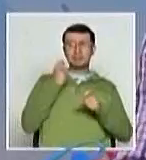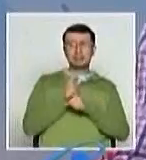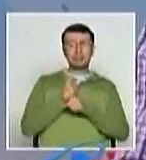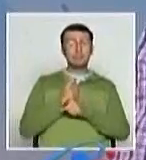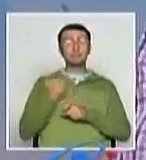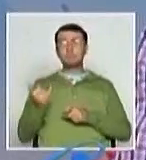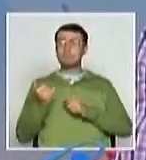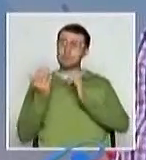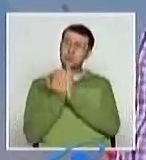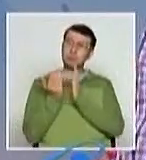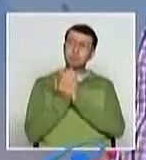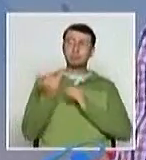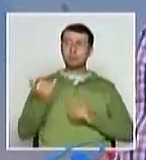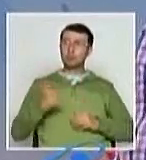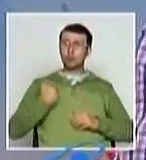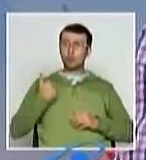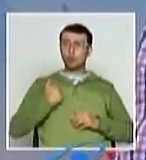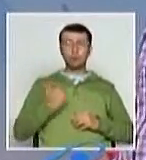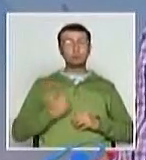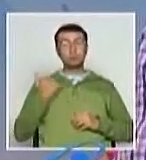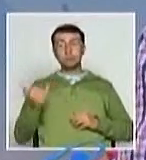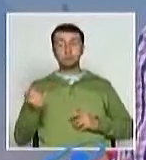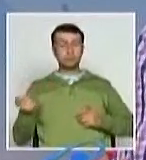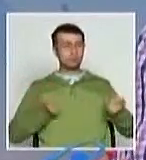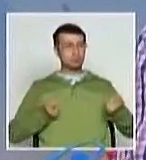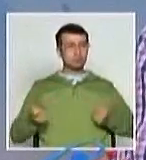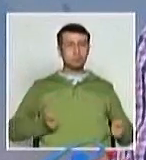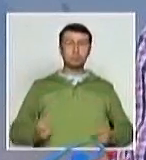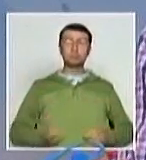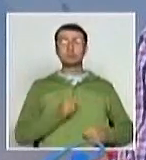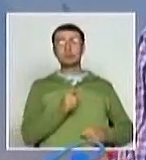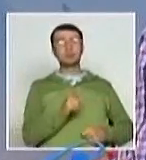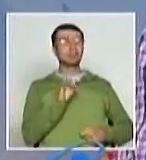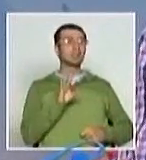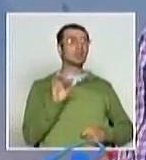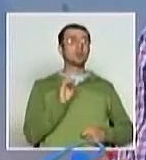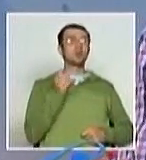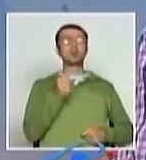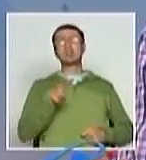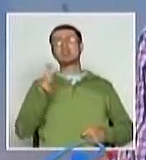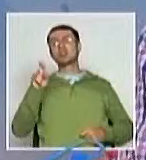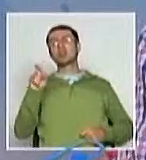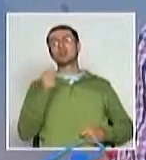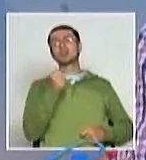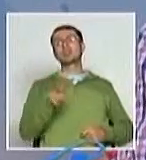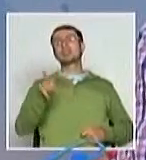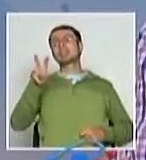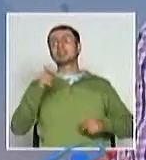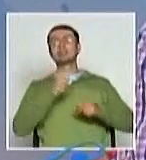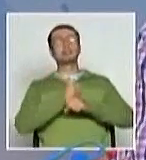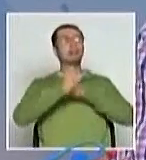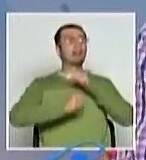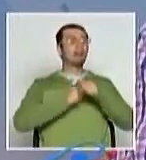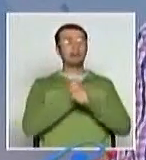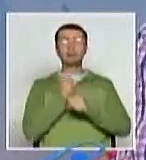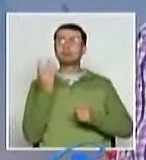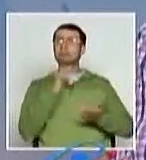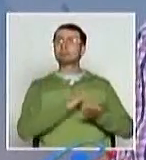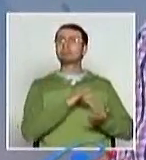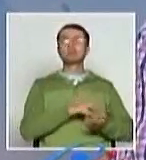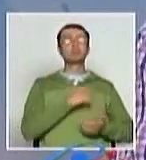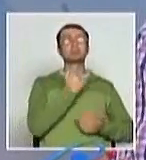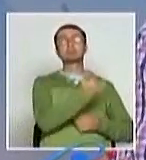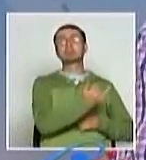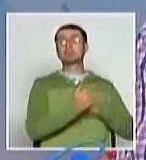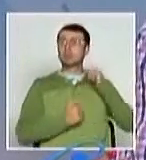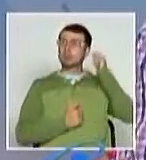educativa de los jóvenes que se están graduando a los 15 16 y 17 años cuando en